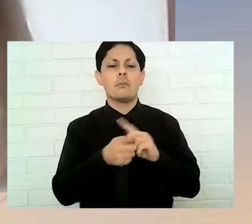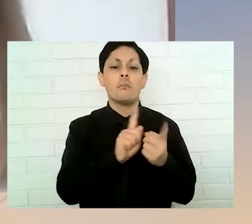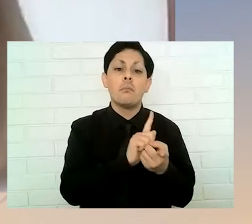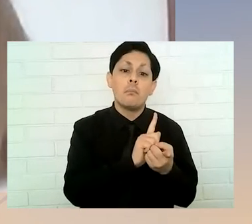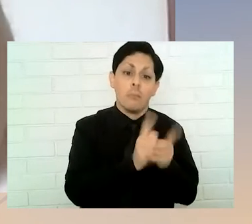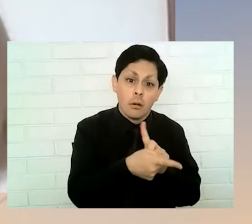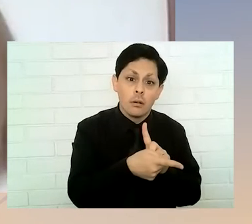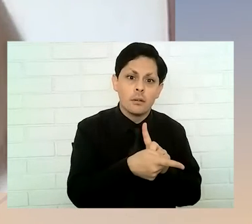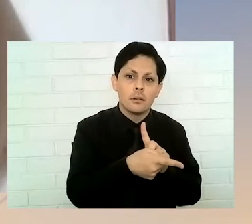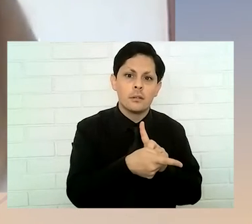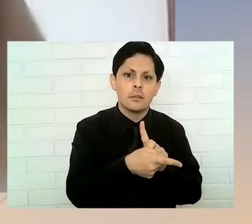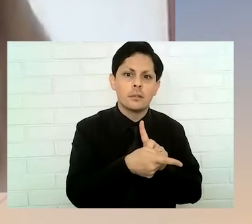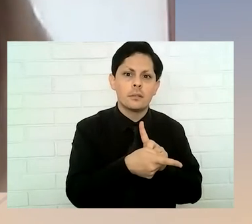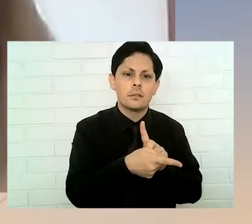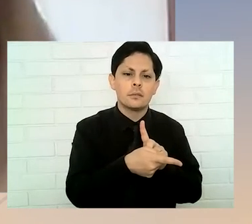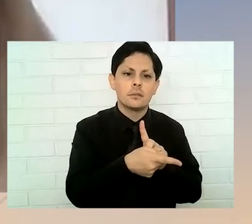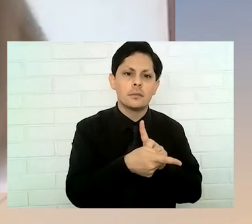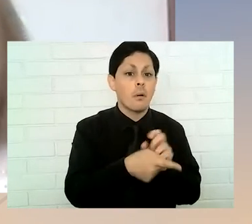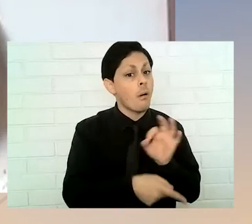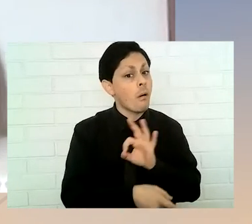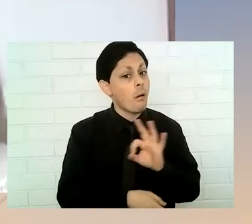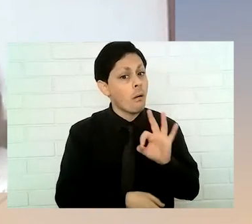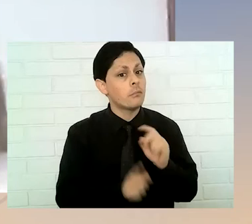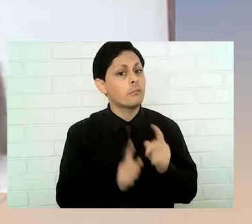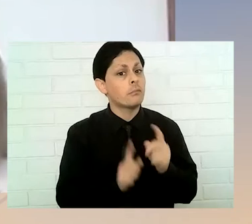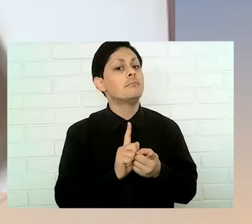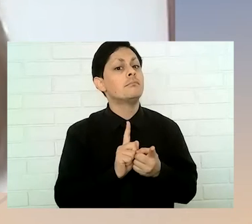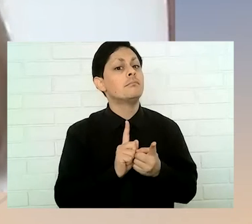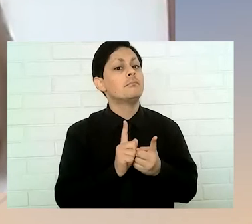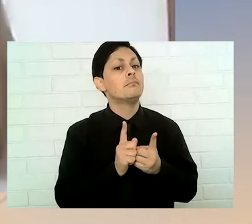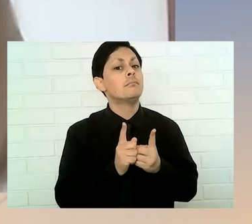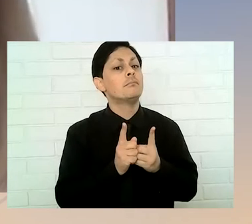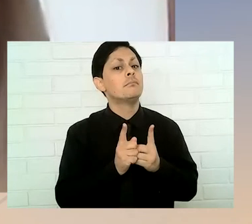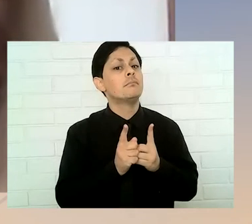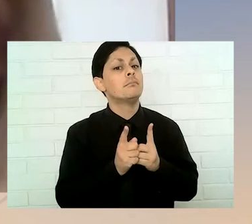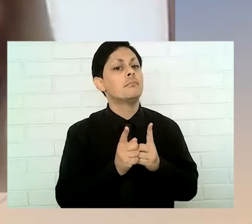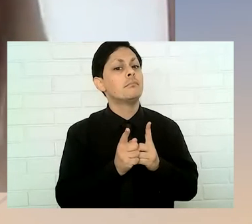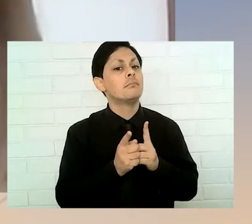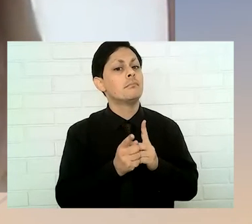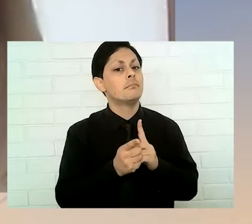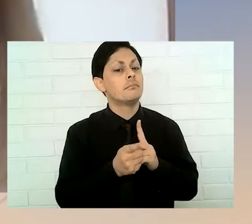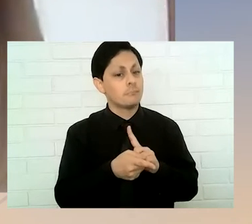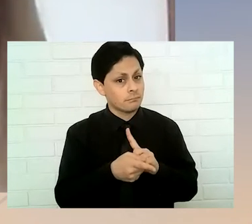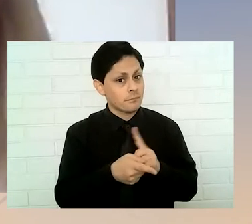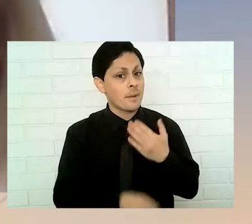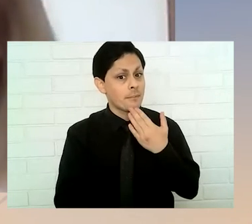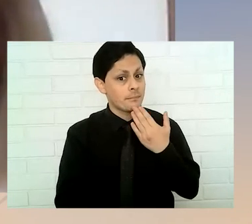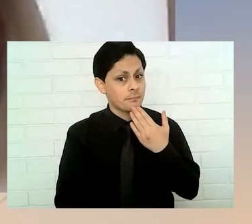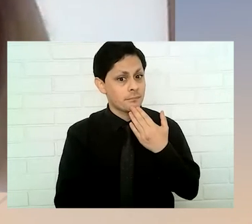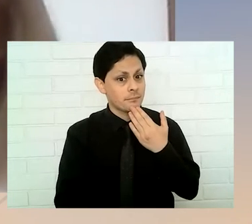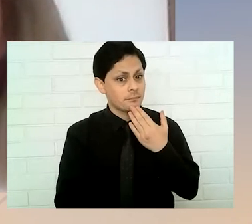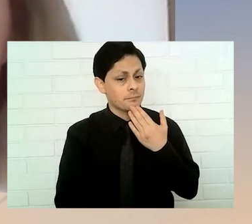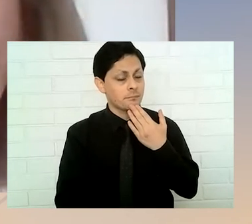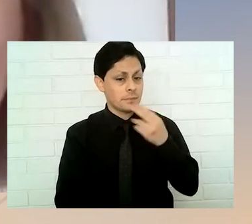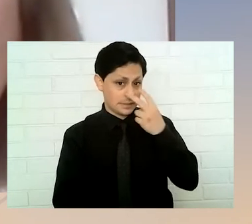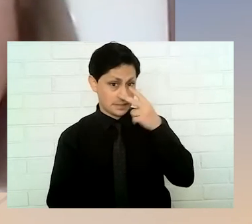muy rápidos, puede que no sea, pero ese niño está quieto a ser mirado